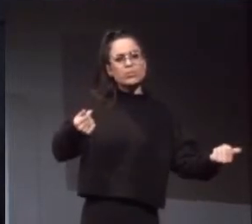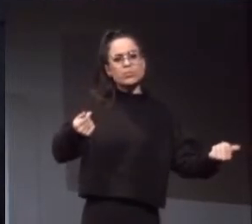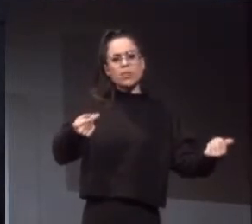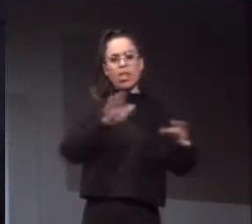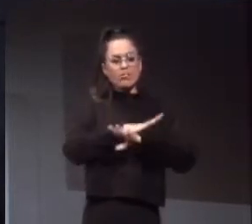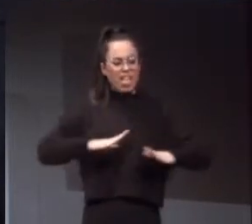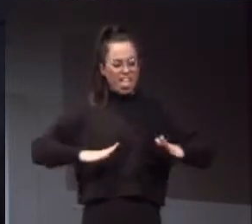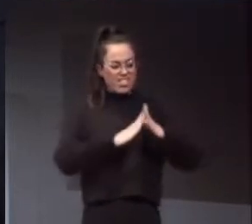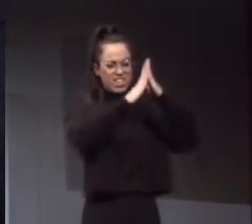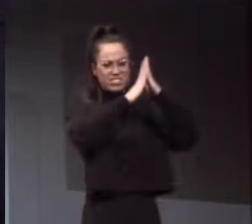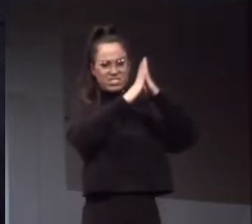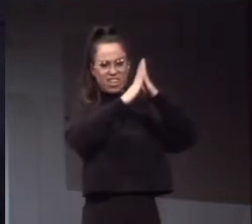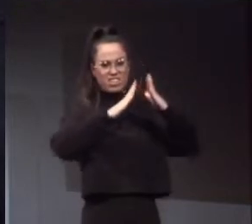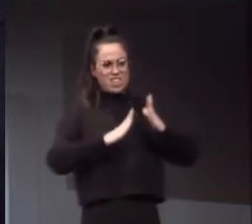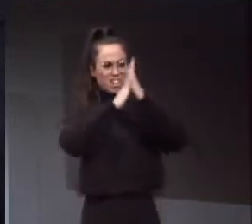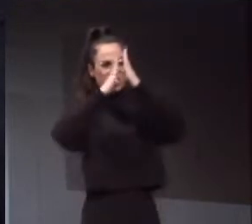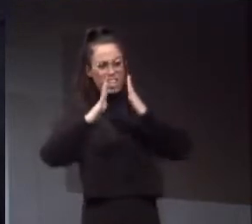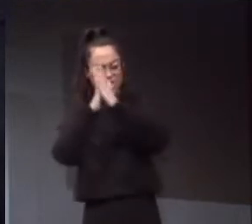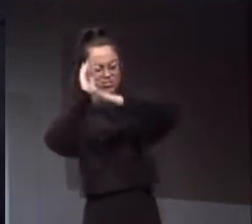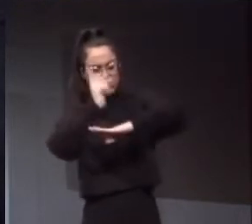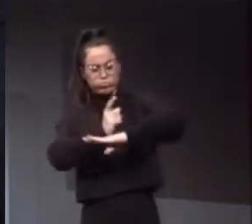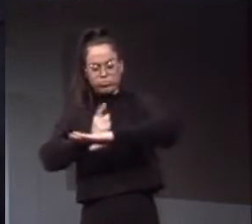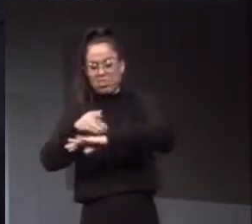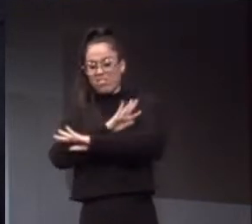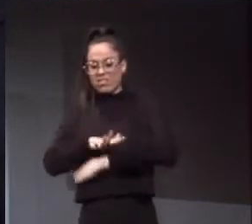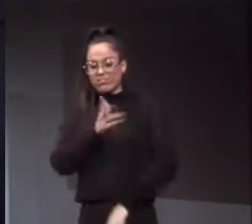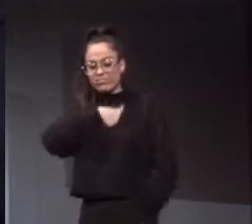iglesia no pero en las iglesias entonces